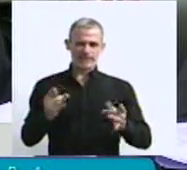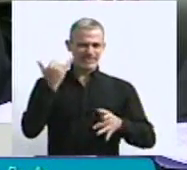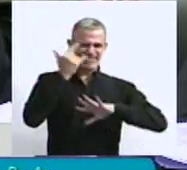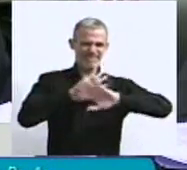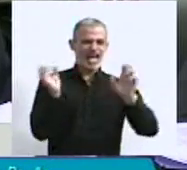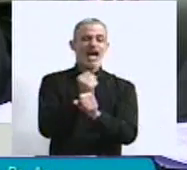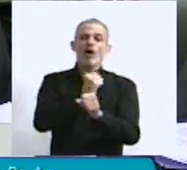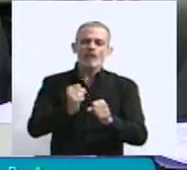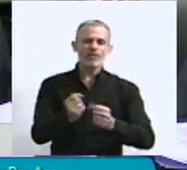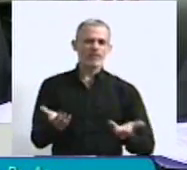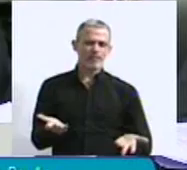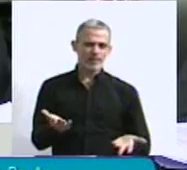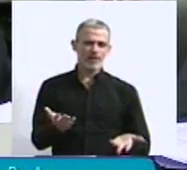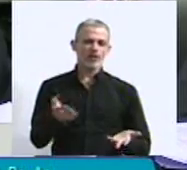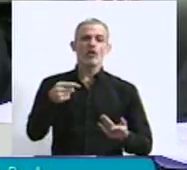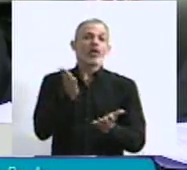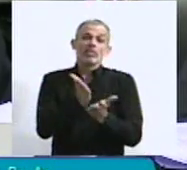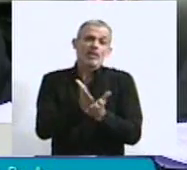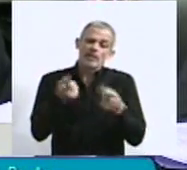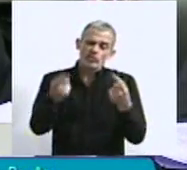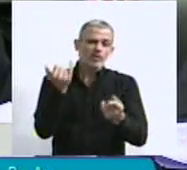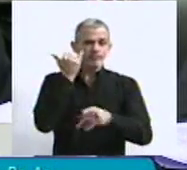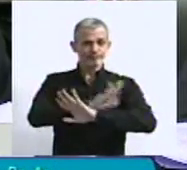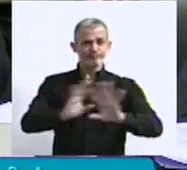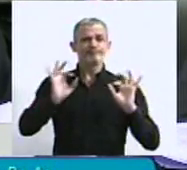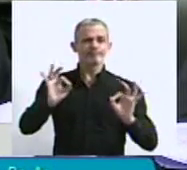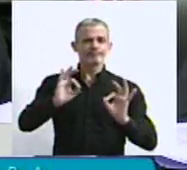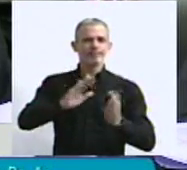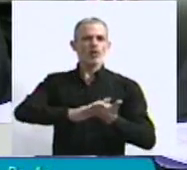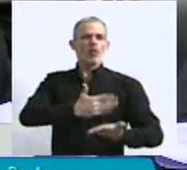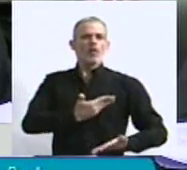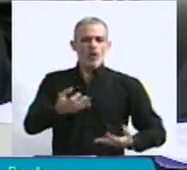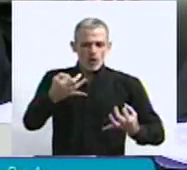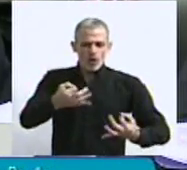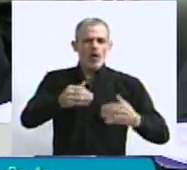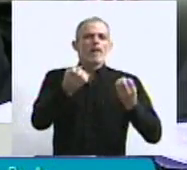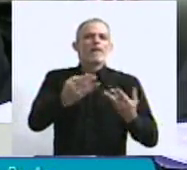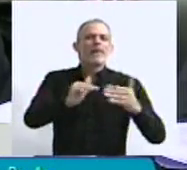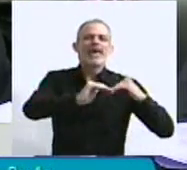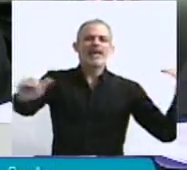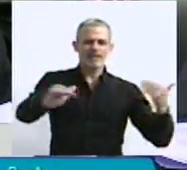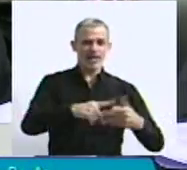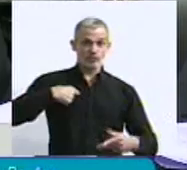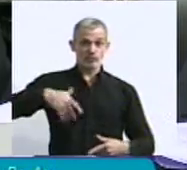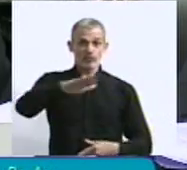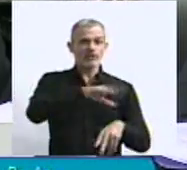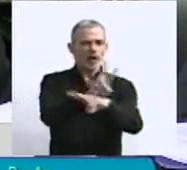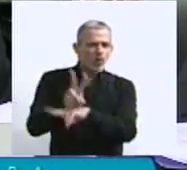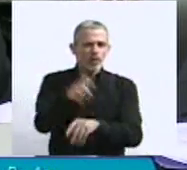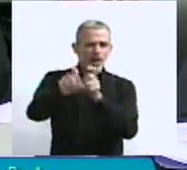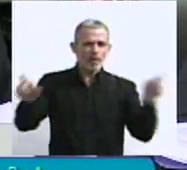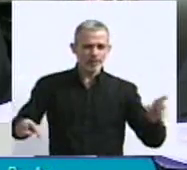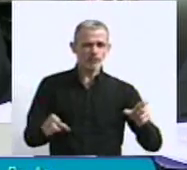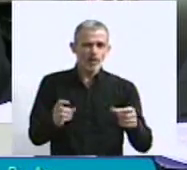consagración de derechos, de nuevo estado de bienestar, protegiendo al ciudadano